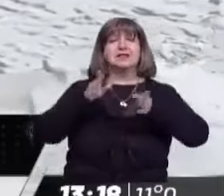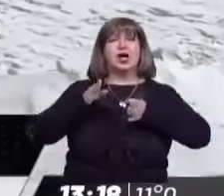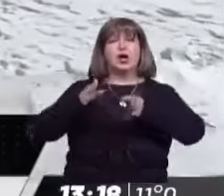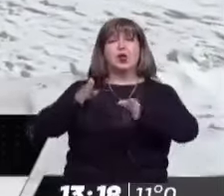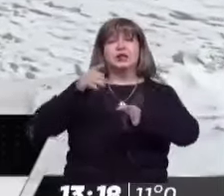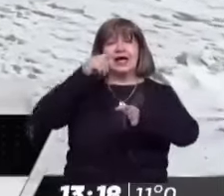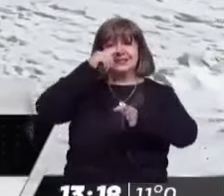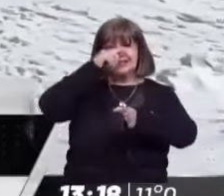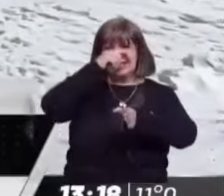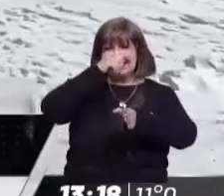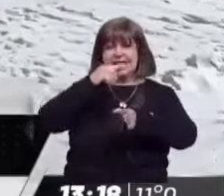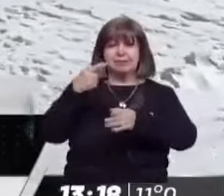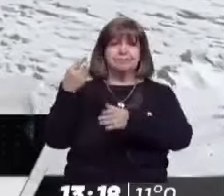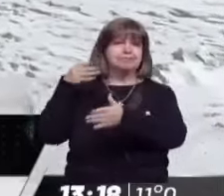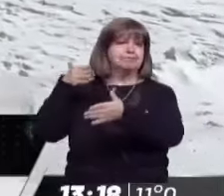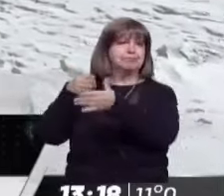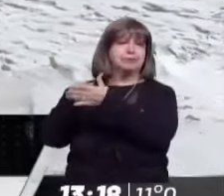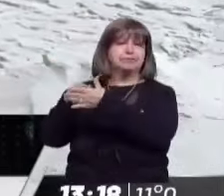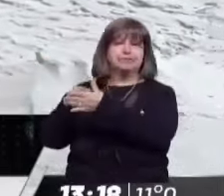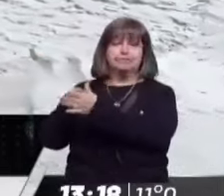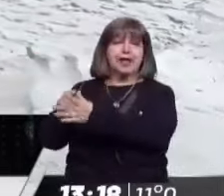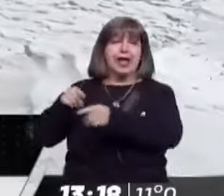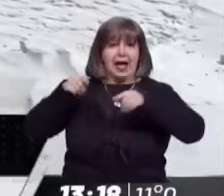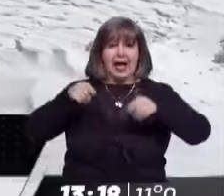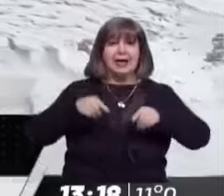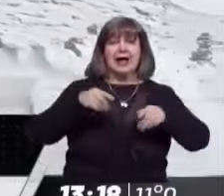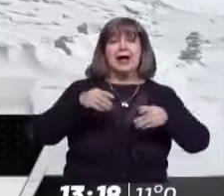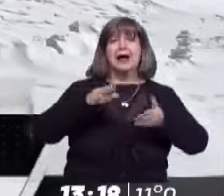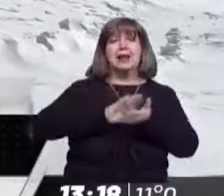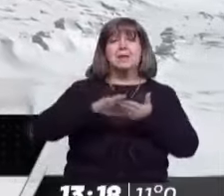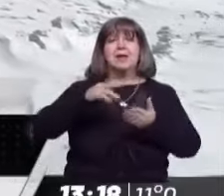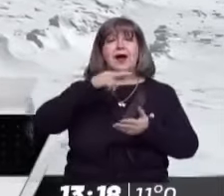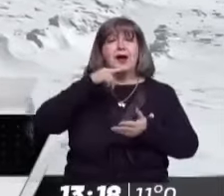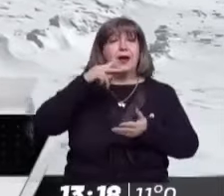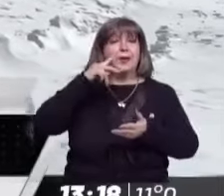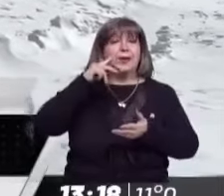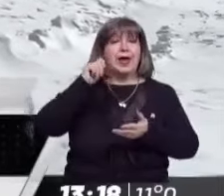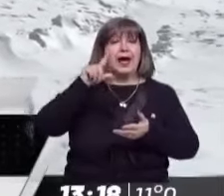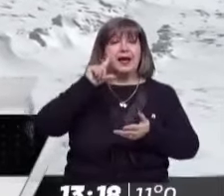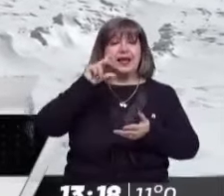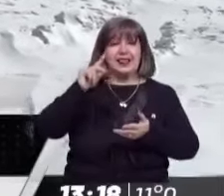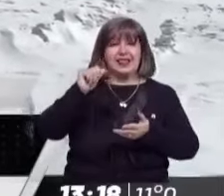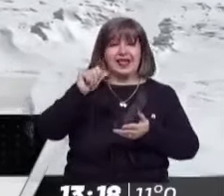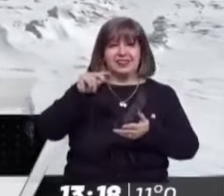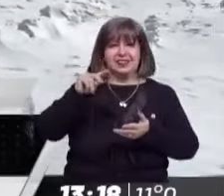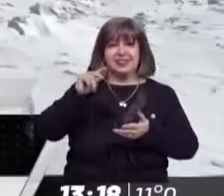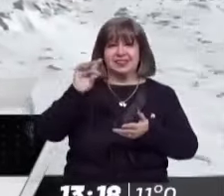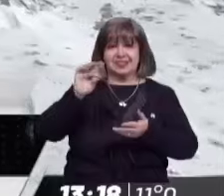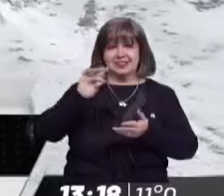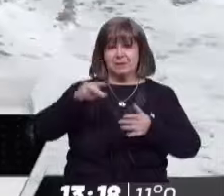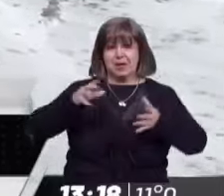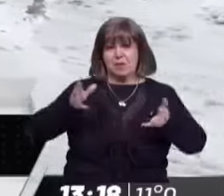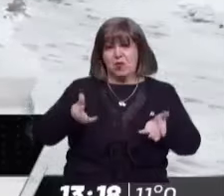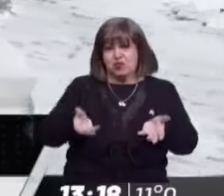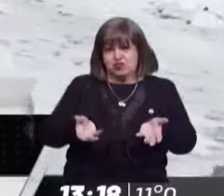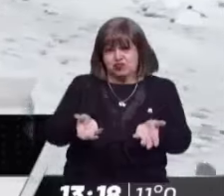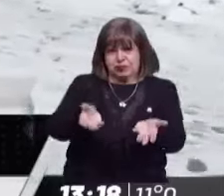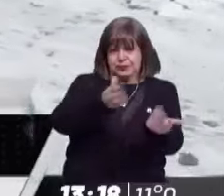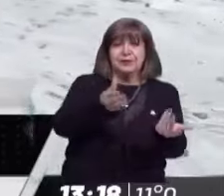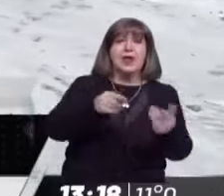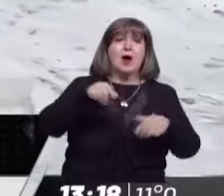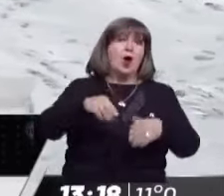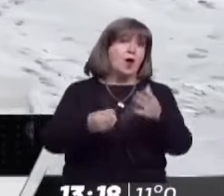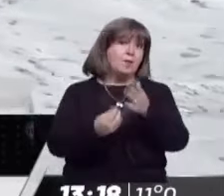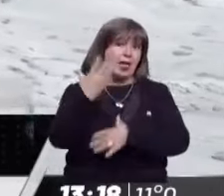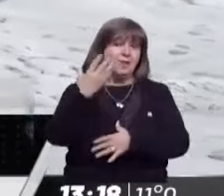pasar, y acá se podría llegar porque acá limpia vialidad, que también es todo un tema, cuándo limpia, cómo limpian. Quedémonos con esta nota que hacíamos con Sandra para que